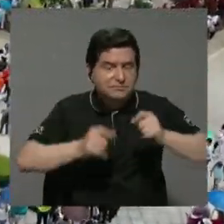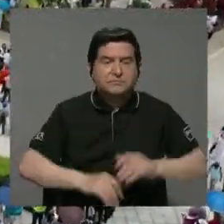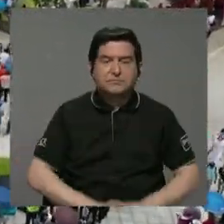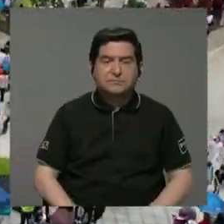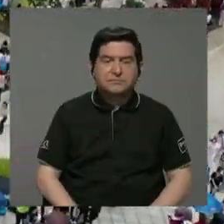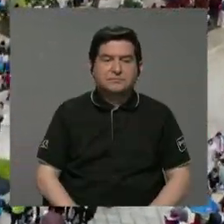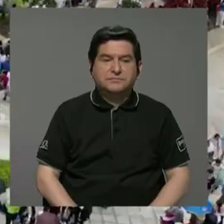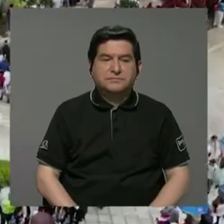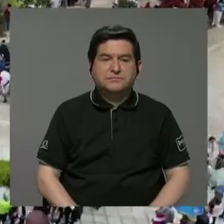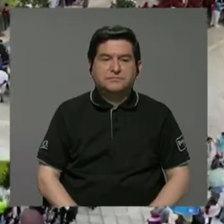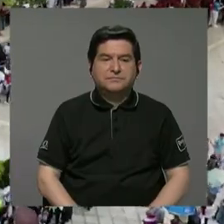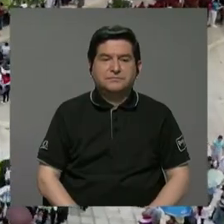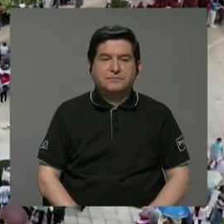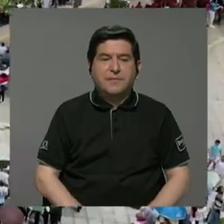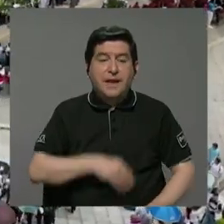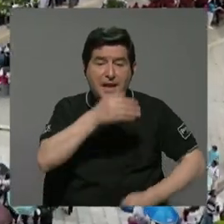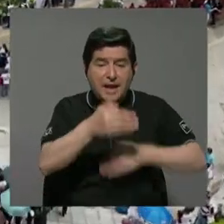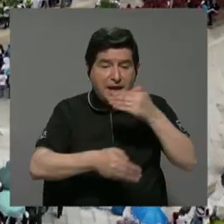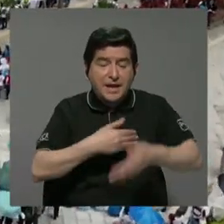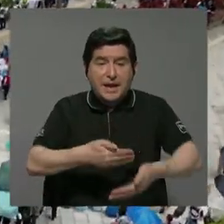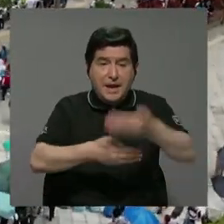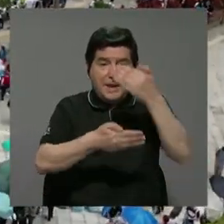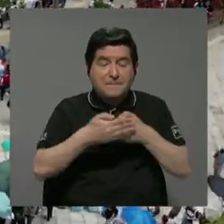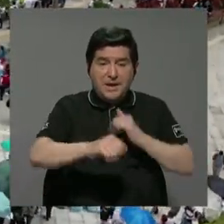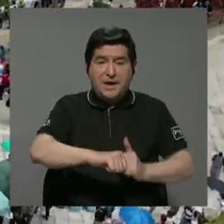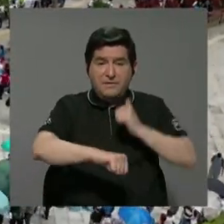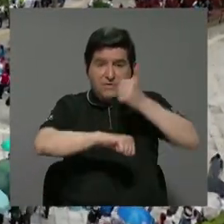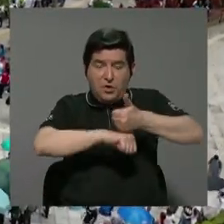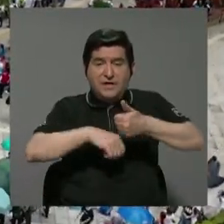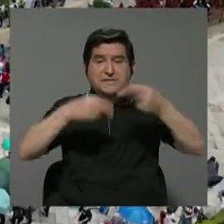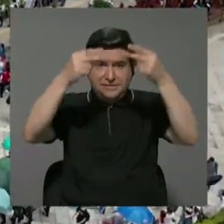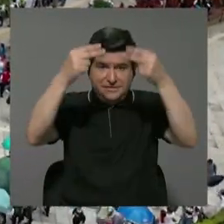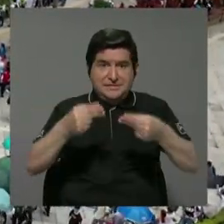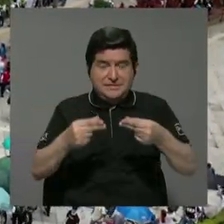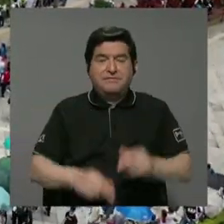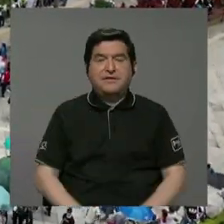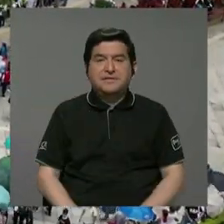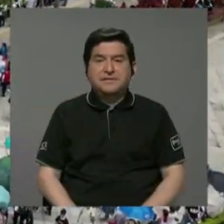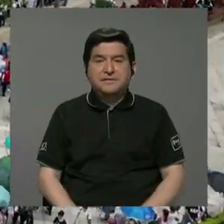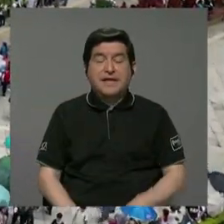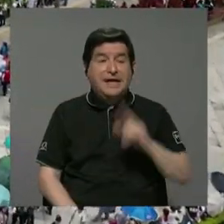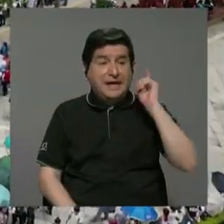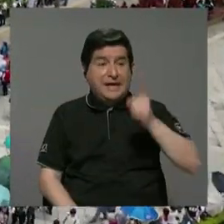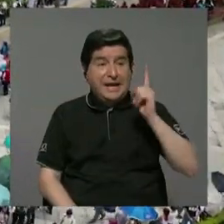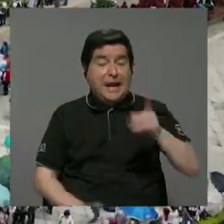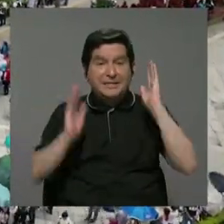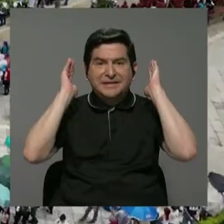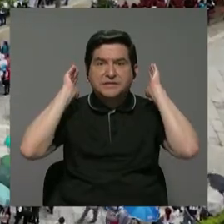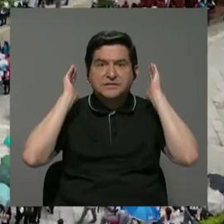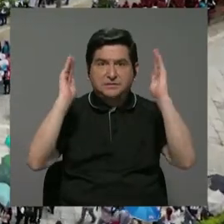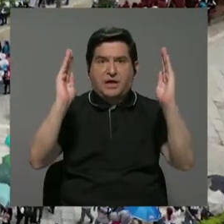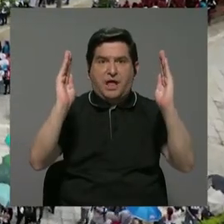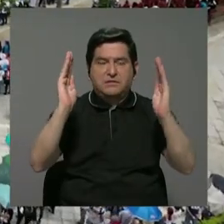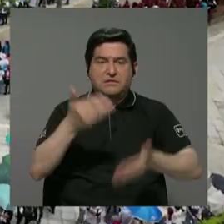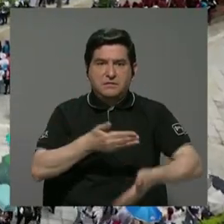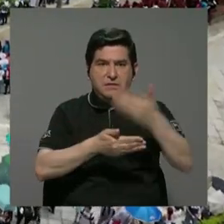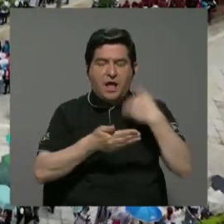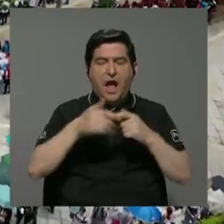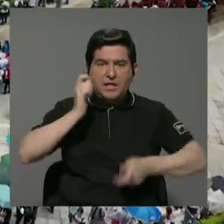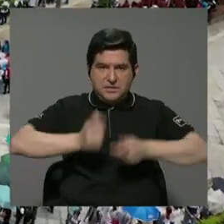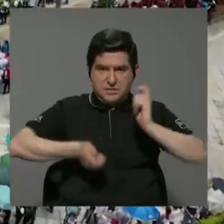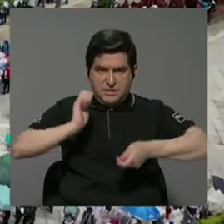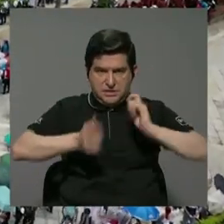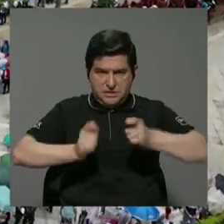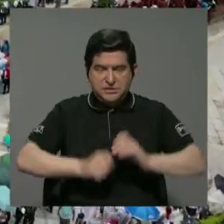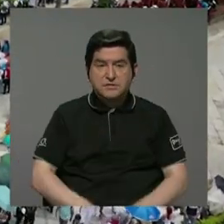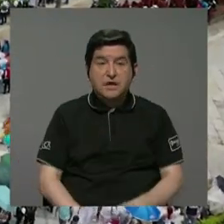que no es el proceso previo a la conformación del presupuesto. Es decir, hay una amenaza tan grande que antes del mes de septiembre,